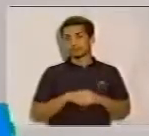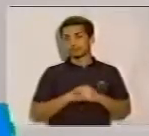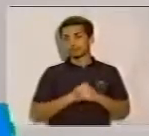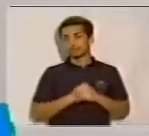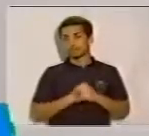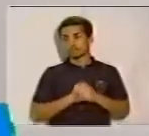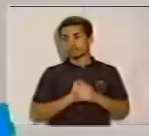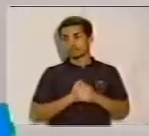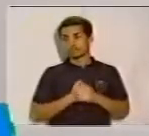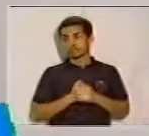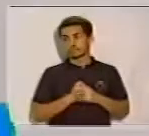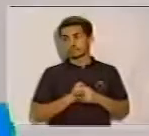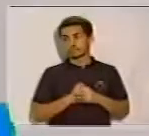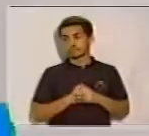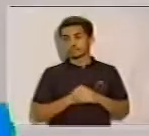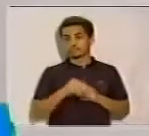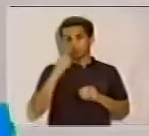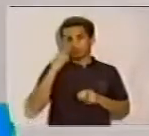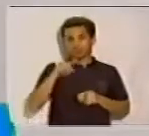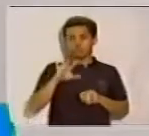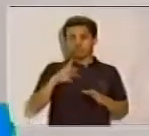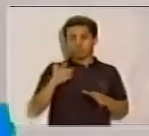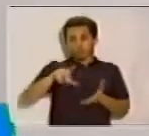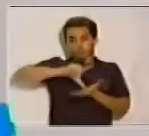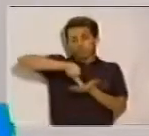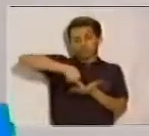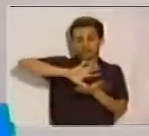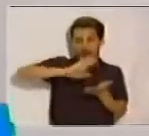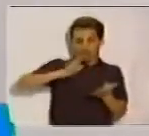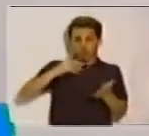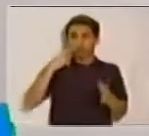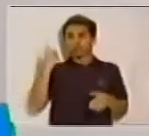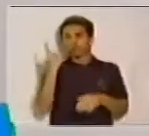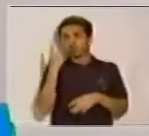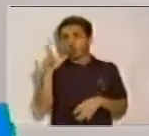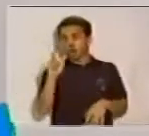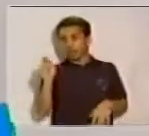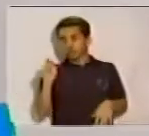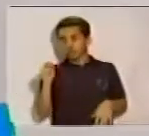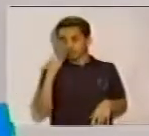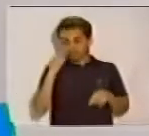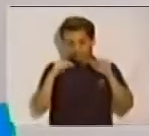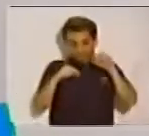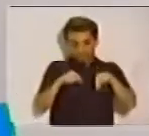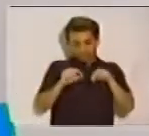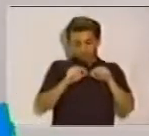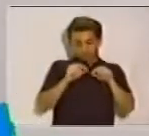Lo voy a repetir sin el compás para efectos de visualización. Primero, con este punto,